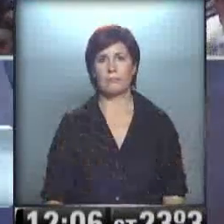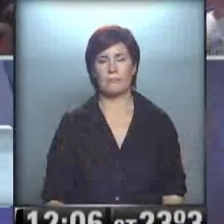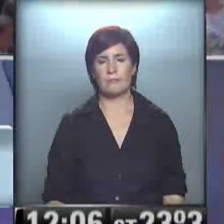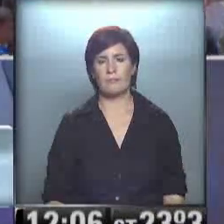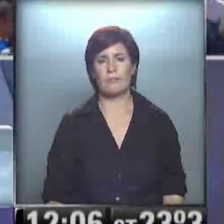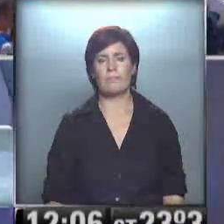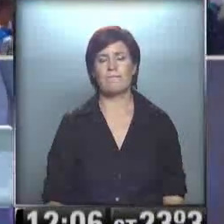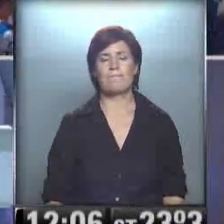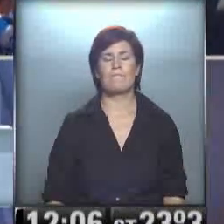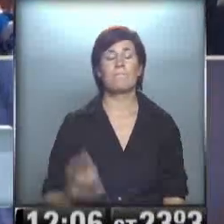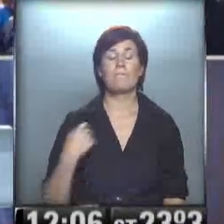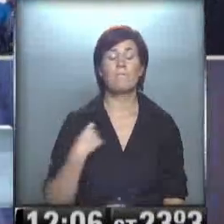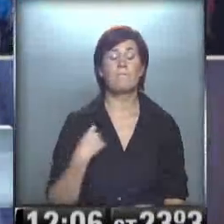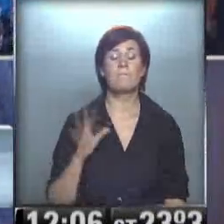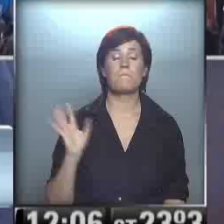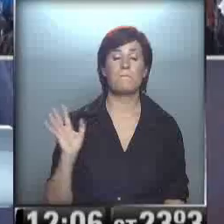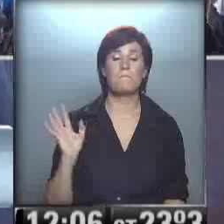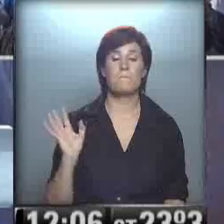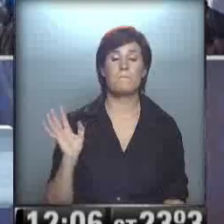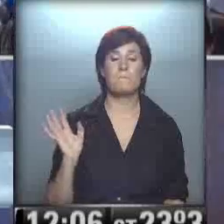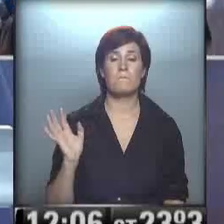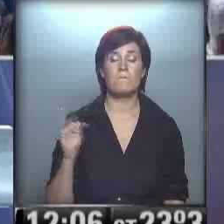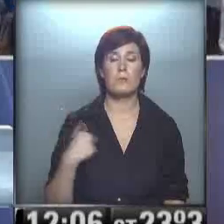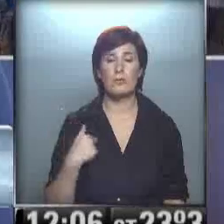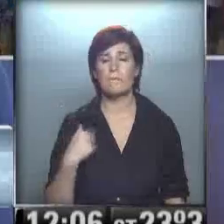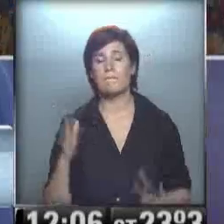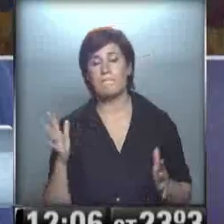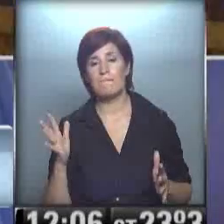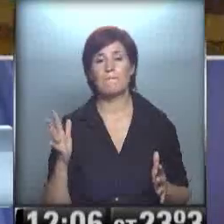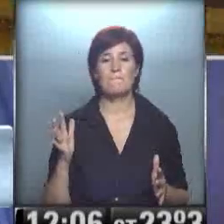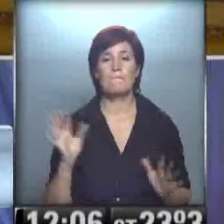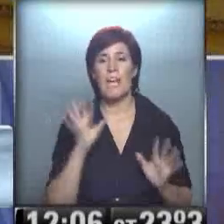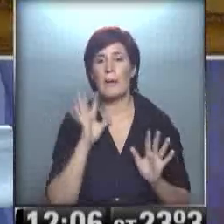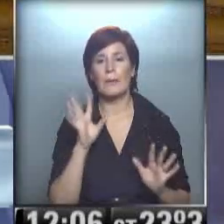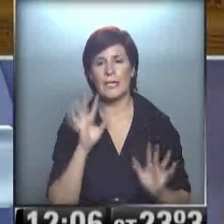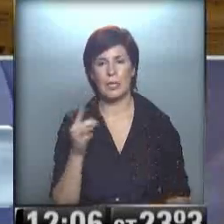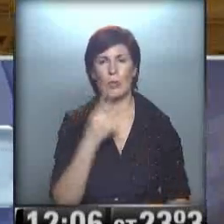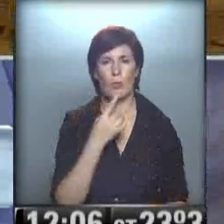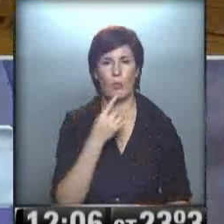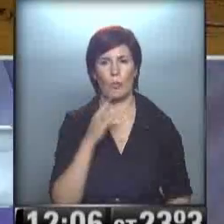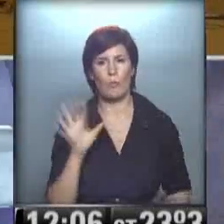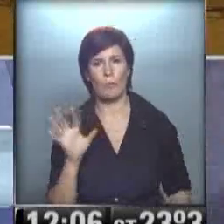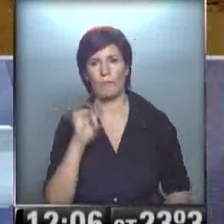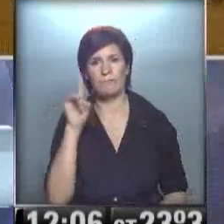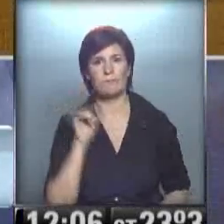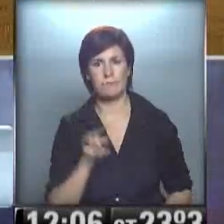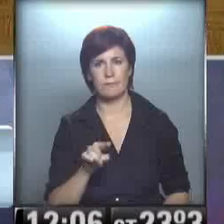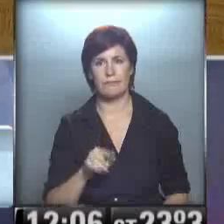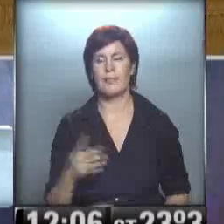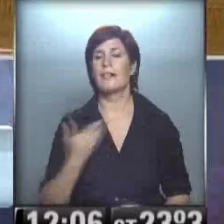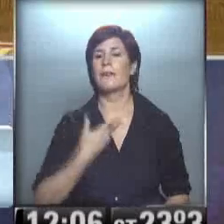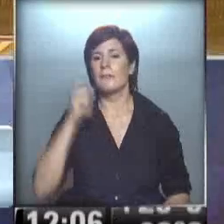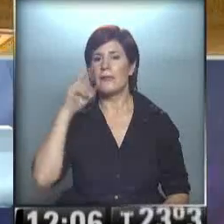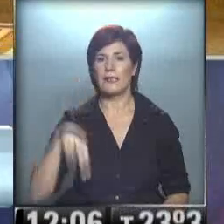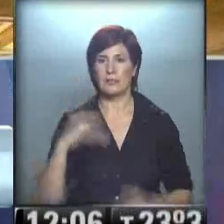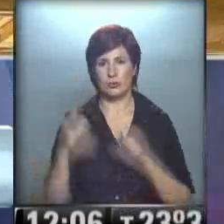Y yo voy a poner un punto suspensivo de misterio. Vamos a ponerle misterio a la cosa. A ver. Porque recién Fernando Fracchelli nos contaba